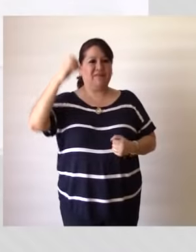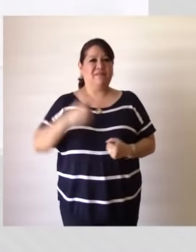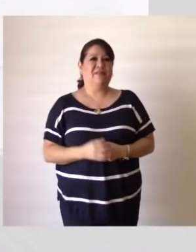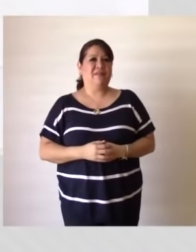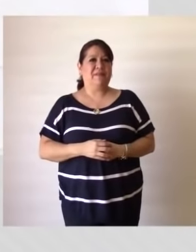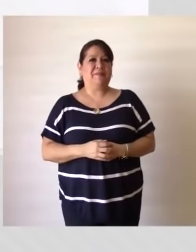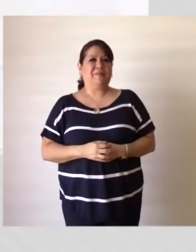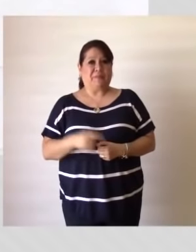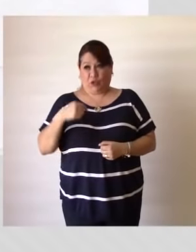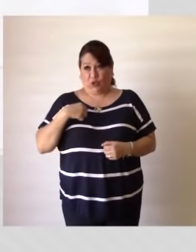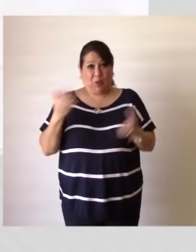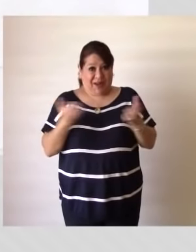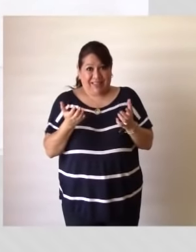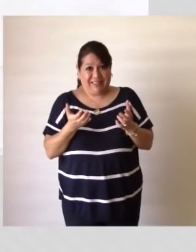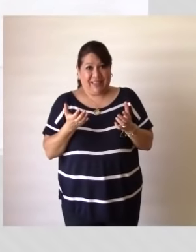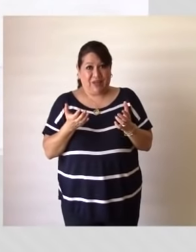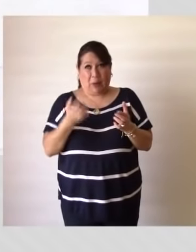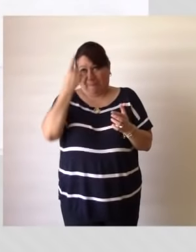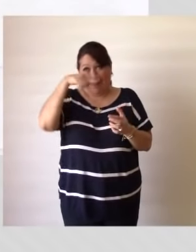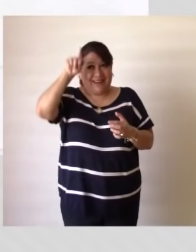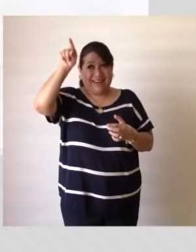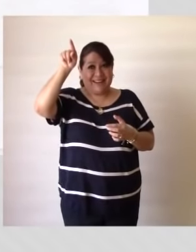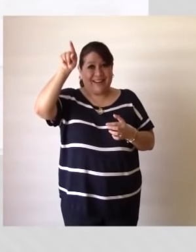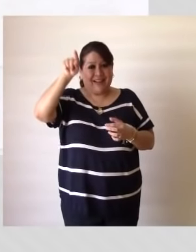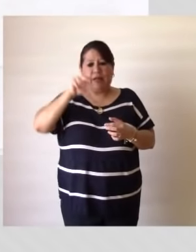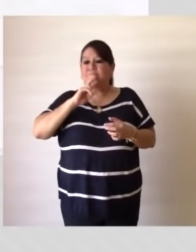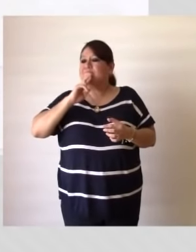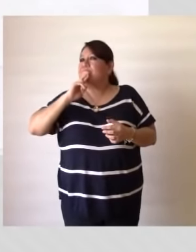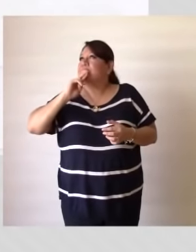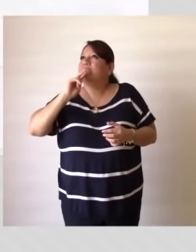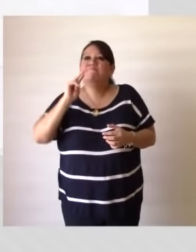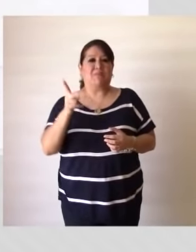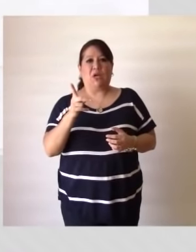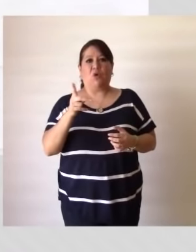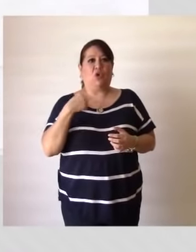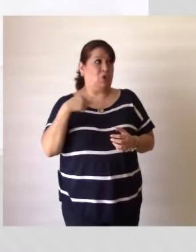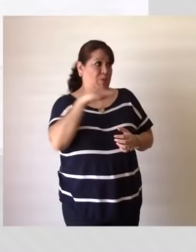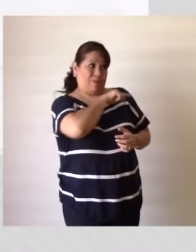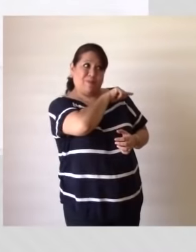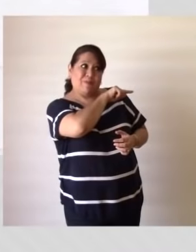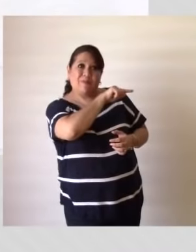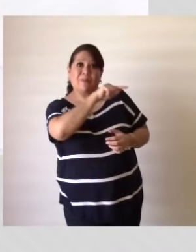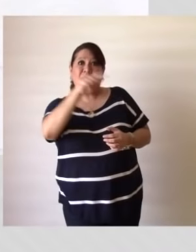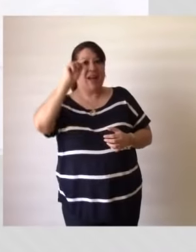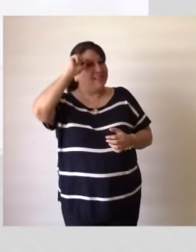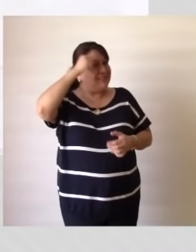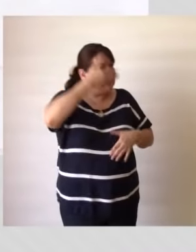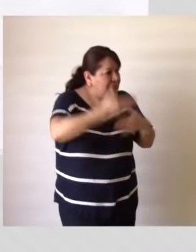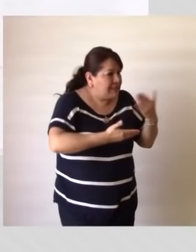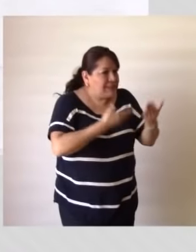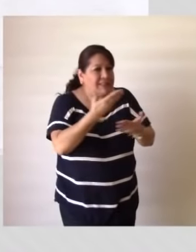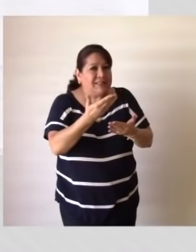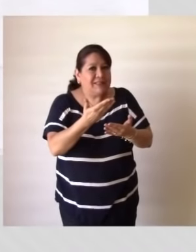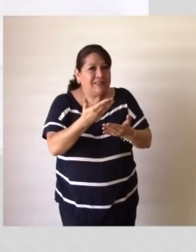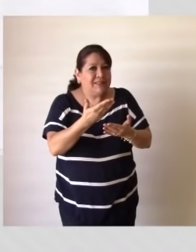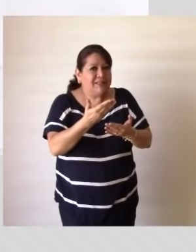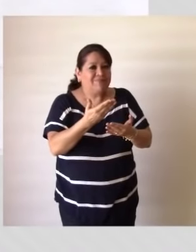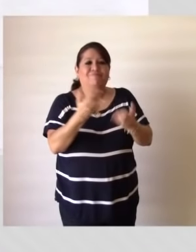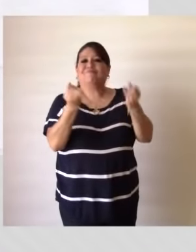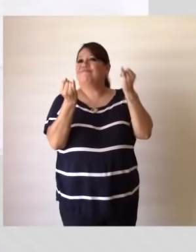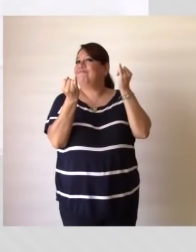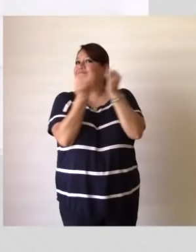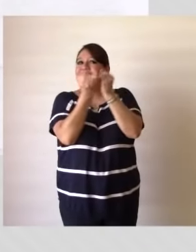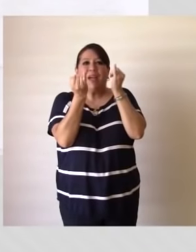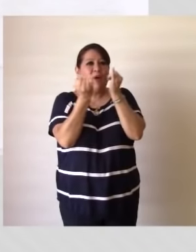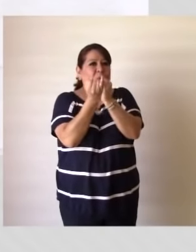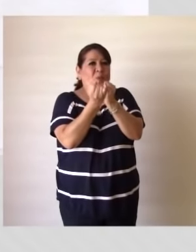puedes entregar otra cosa por debajo de lo mejor cuando le ofreces algo a dios